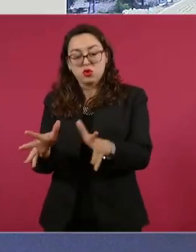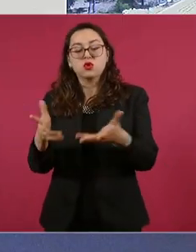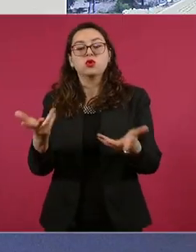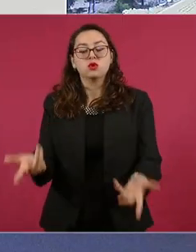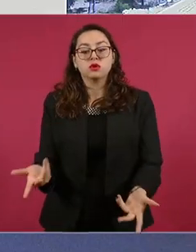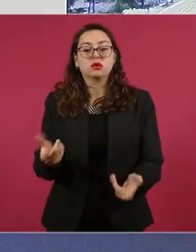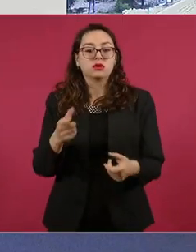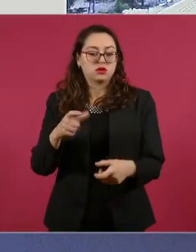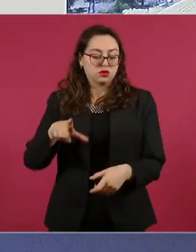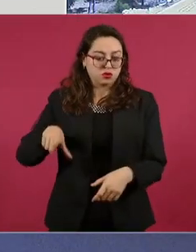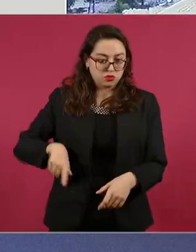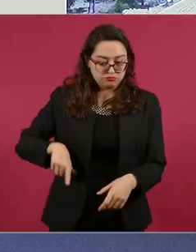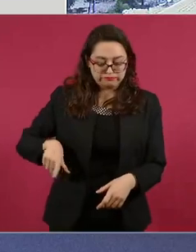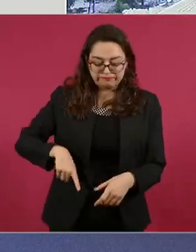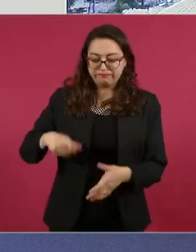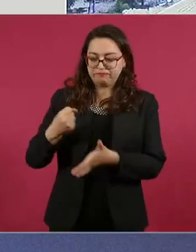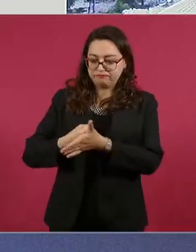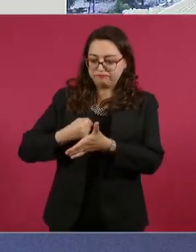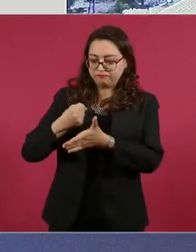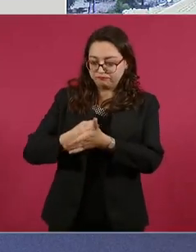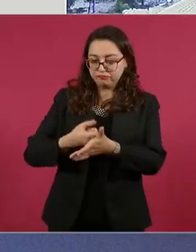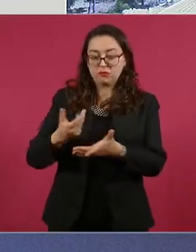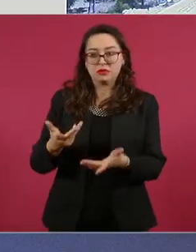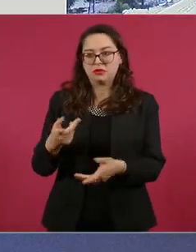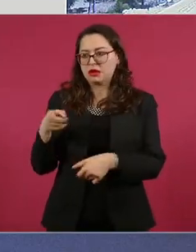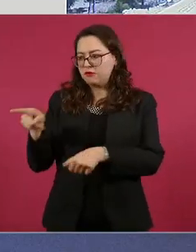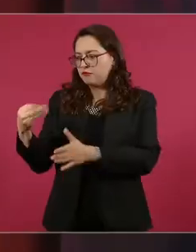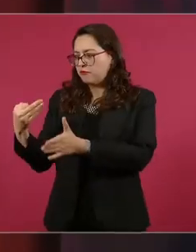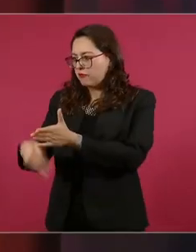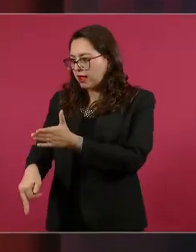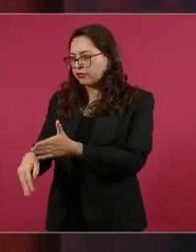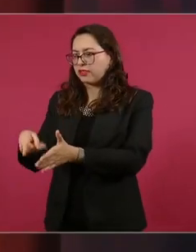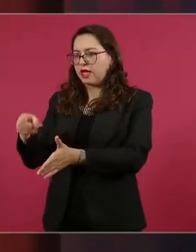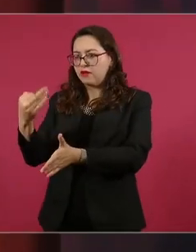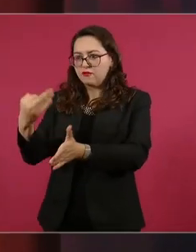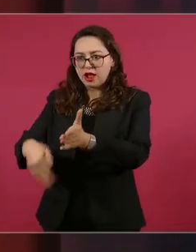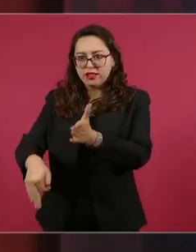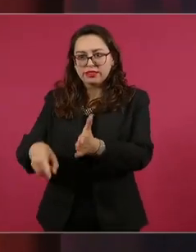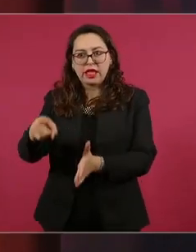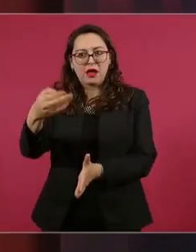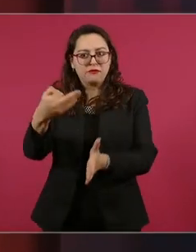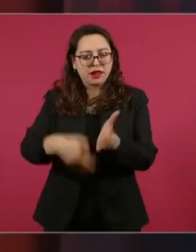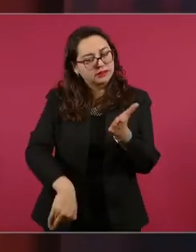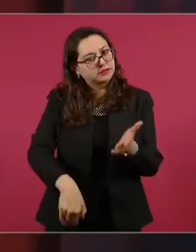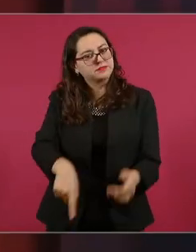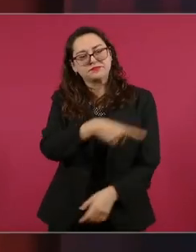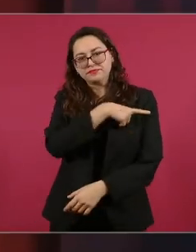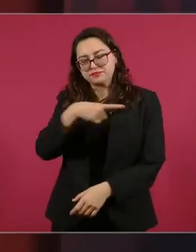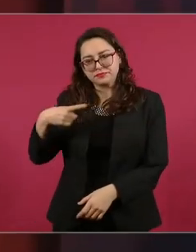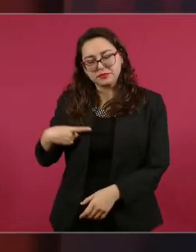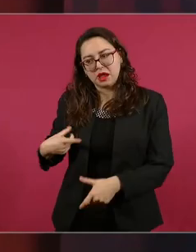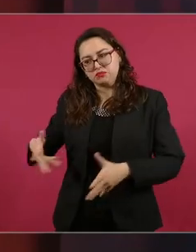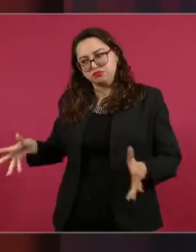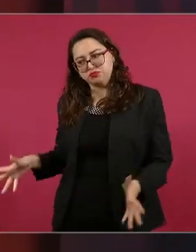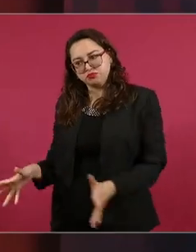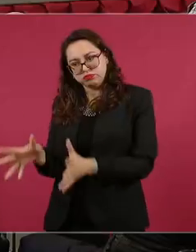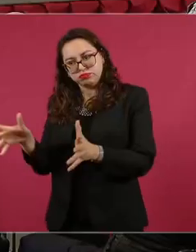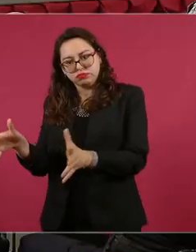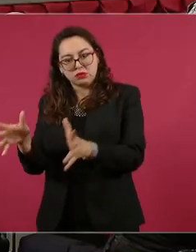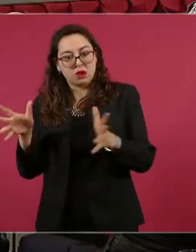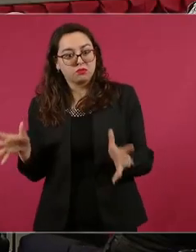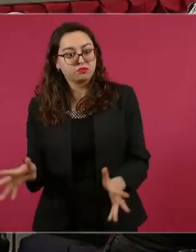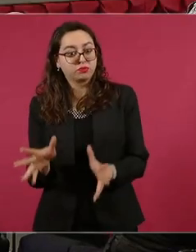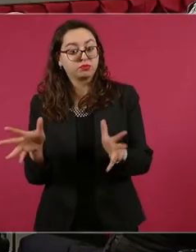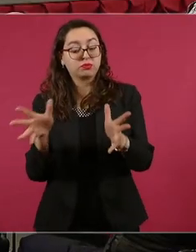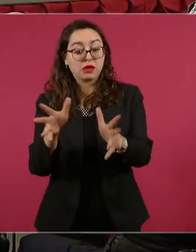en este gobierno haciendo los planes de justicia, inició allá con el pueblo yaqui, ahora tenemos 17 planes de